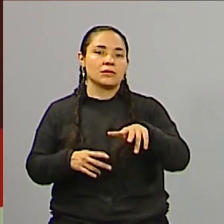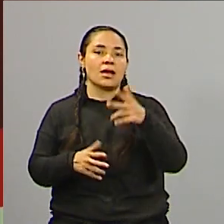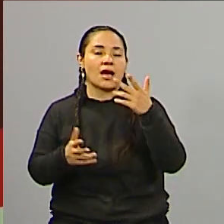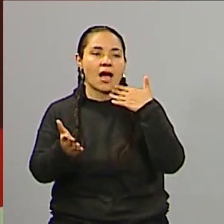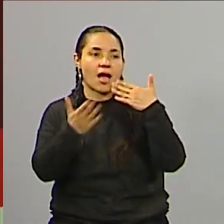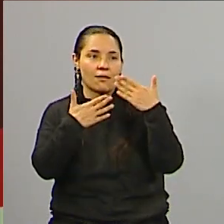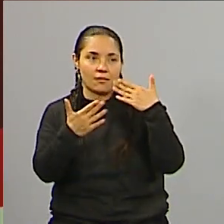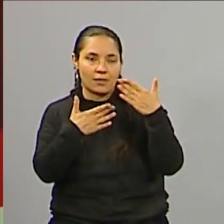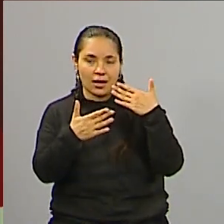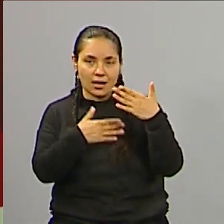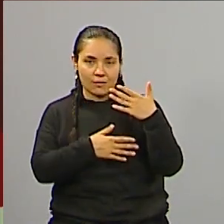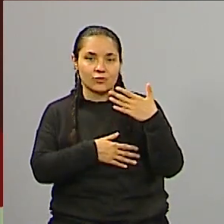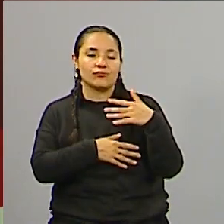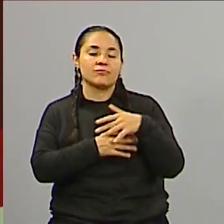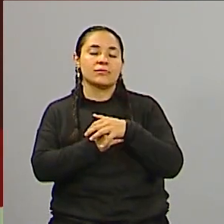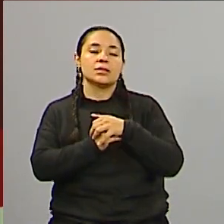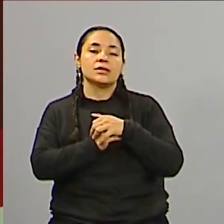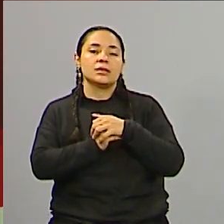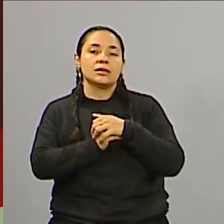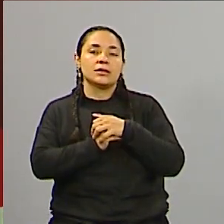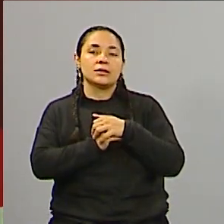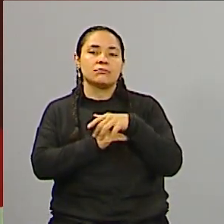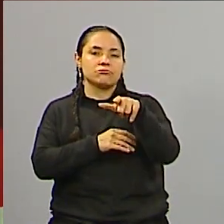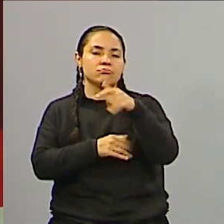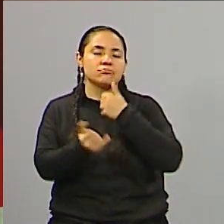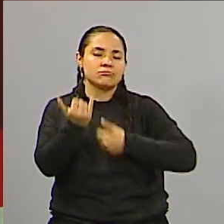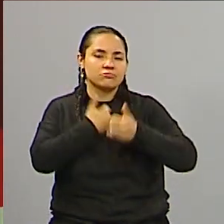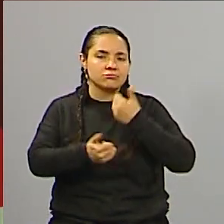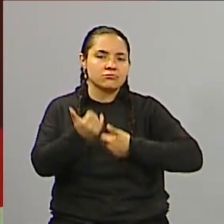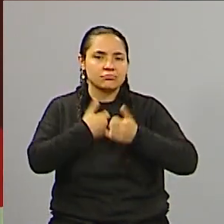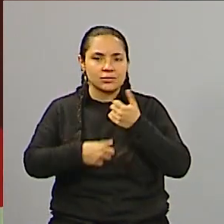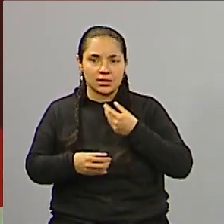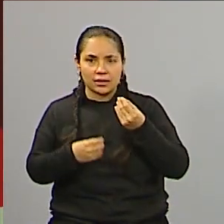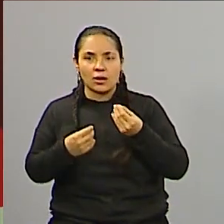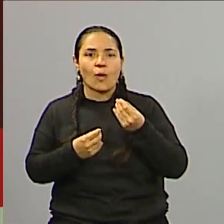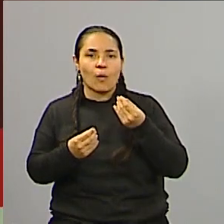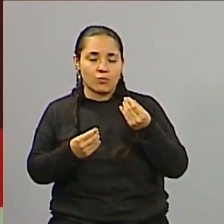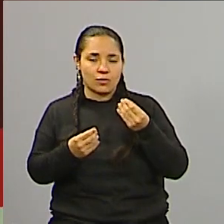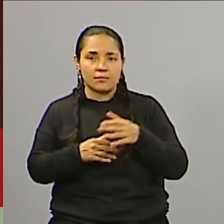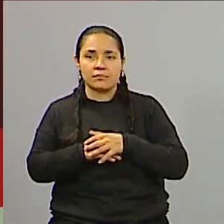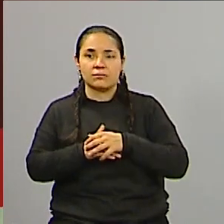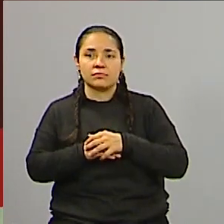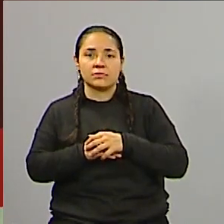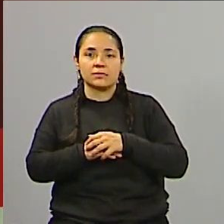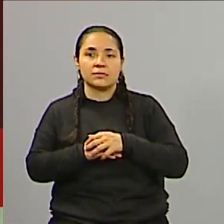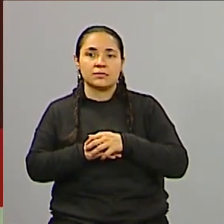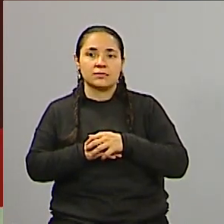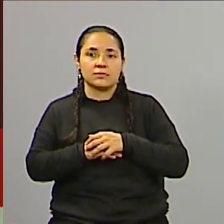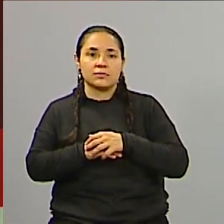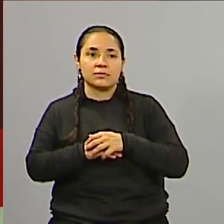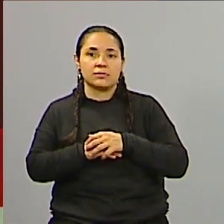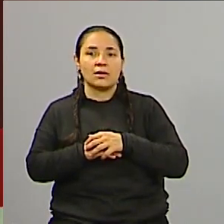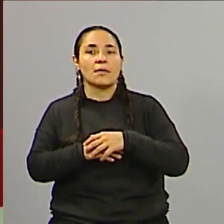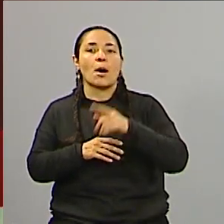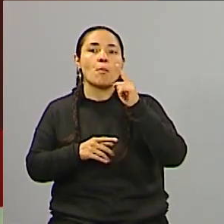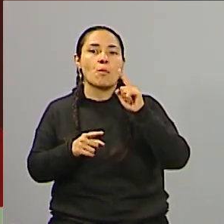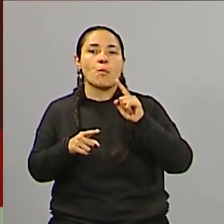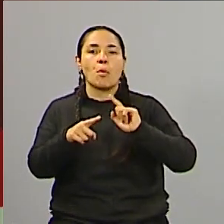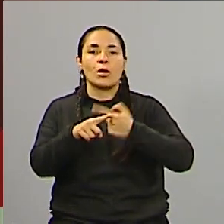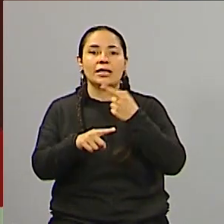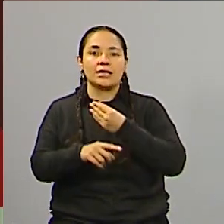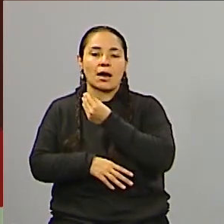infraestructura para poder estar en la ciudad de Mendoza. Estacionamientos. El Santiago Felipe Benaver hablaba de un estacionamiento